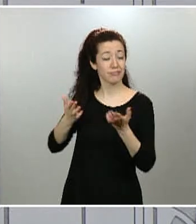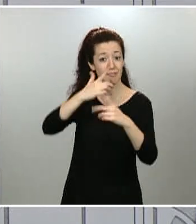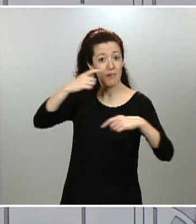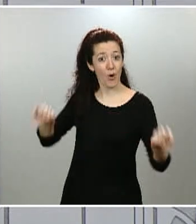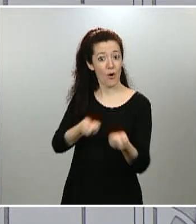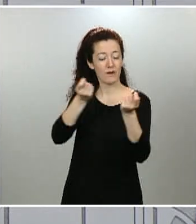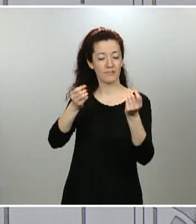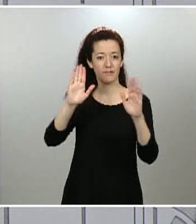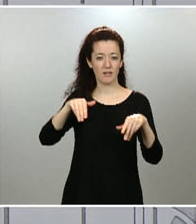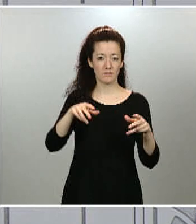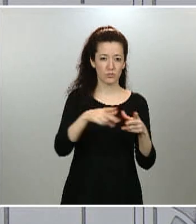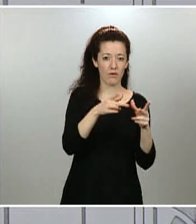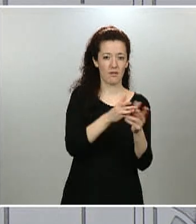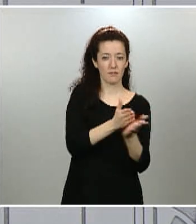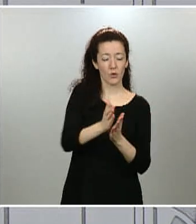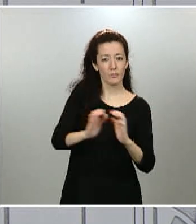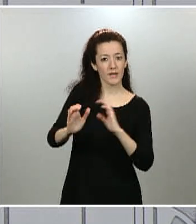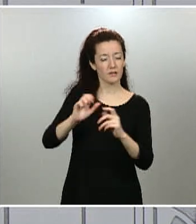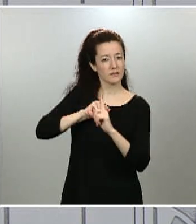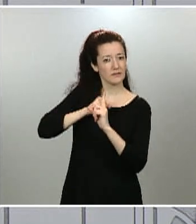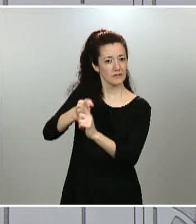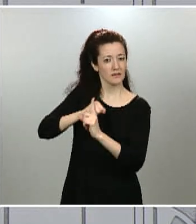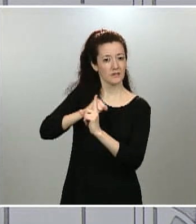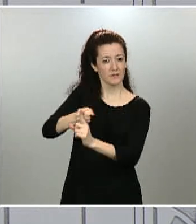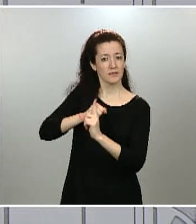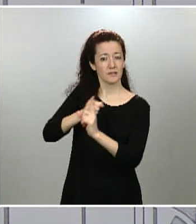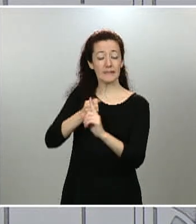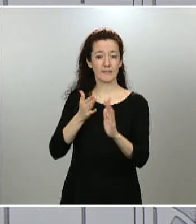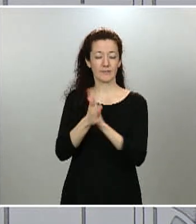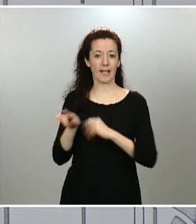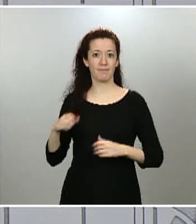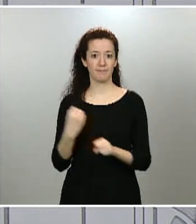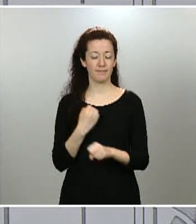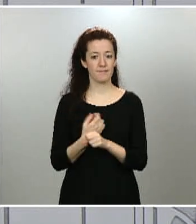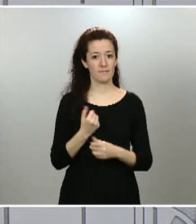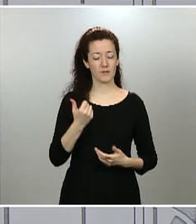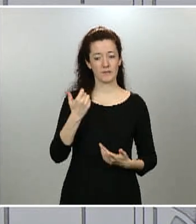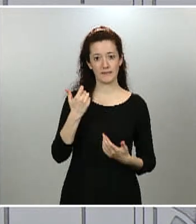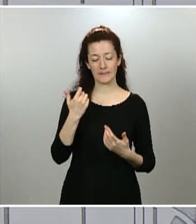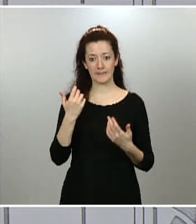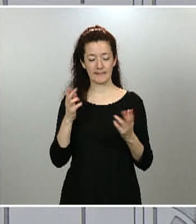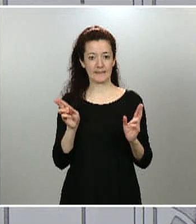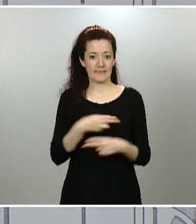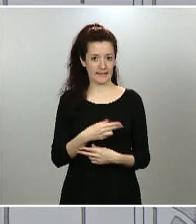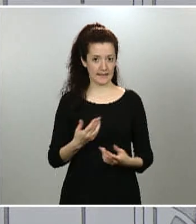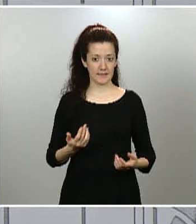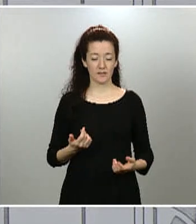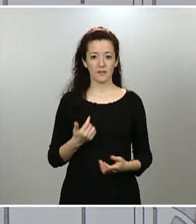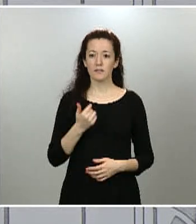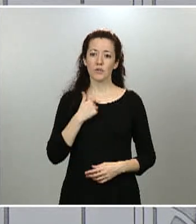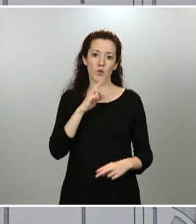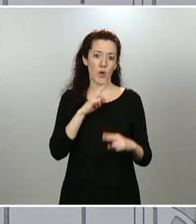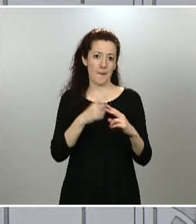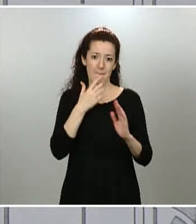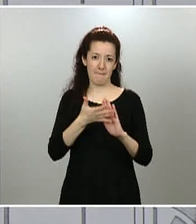haciendo muy difícil que puedan trabajar con la suficiente libertad. Por lo tanto, si me permiten, no voy a dar el nombre de ninguno. Es un equipo de técnicos que